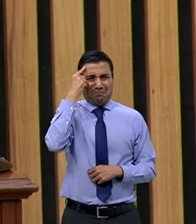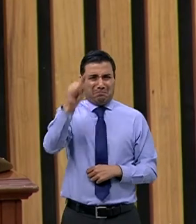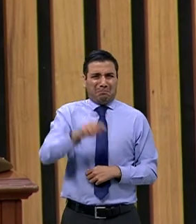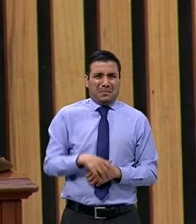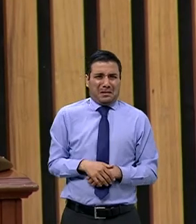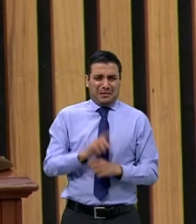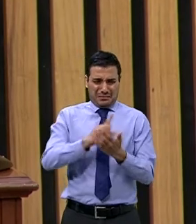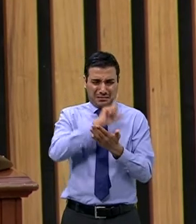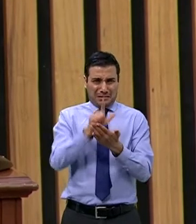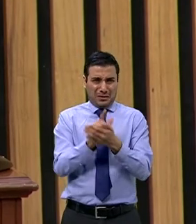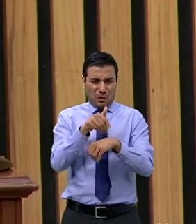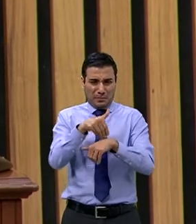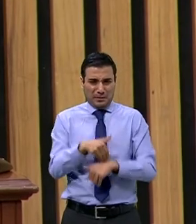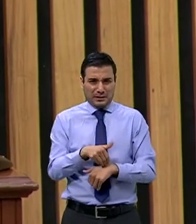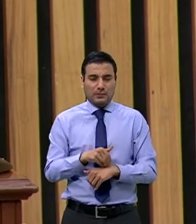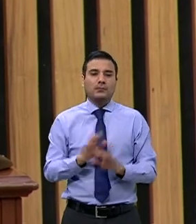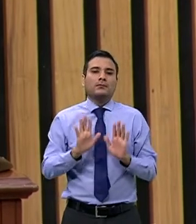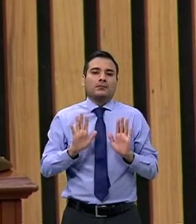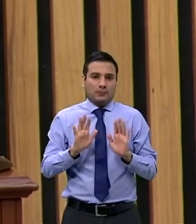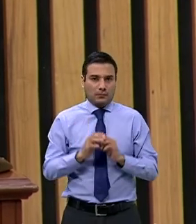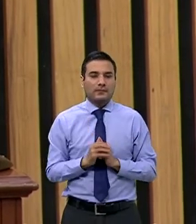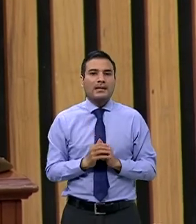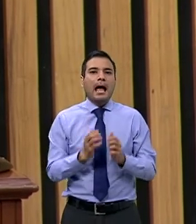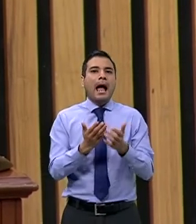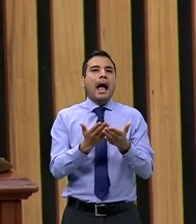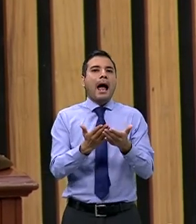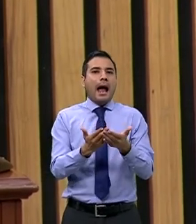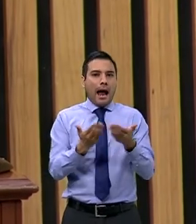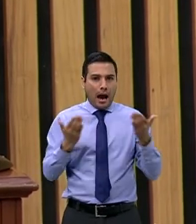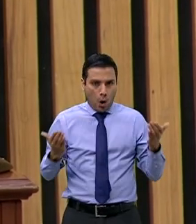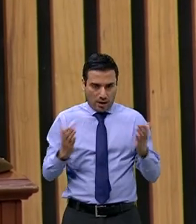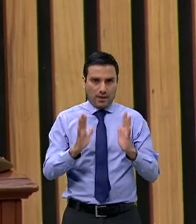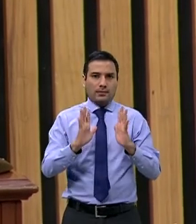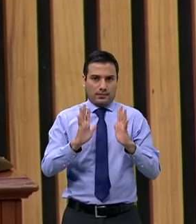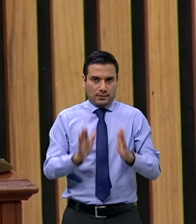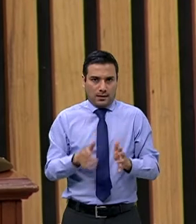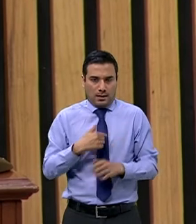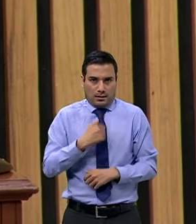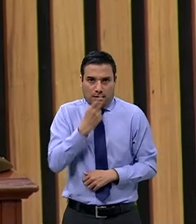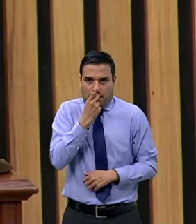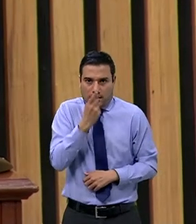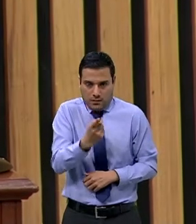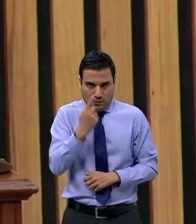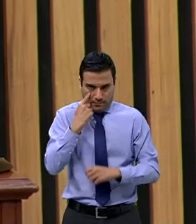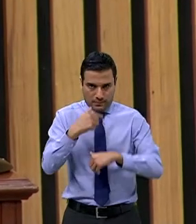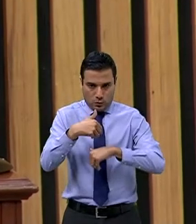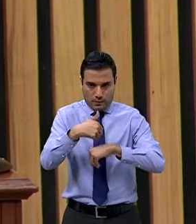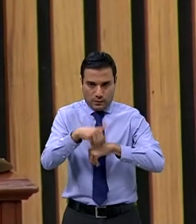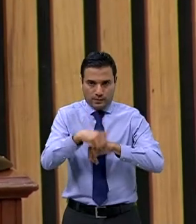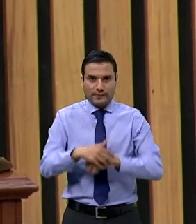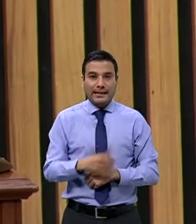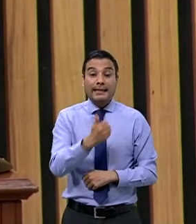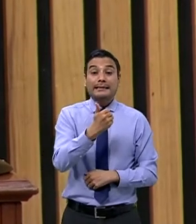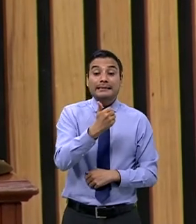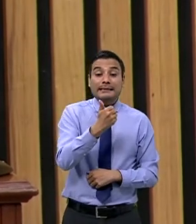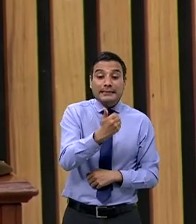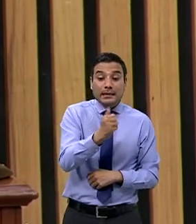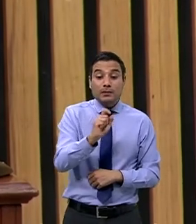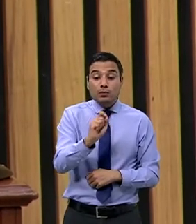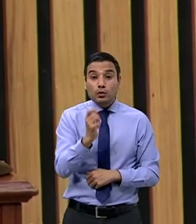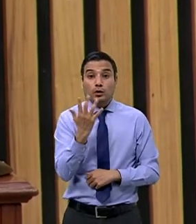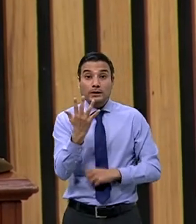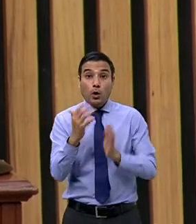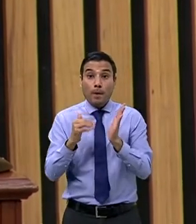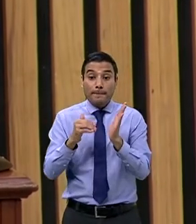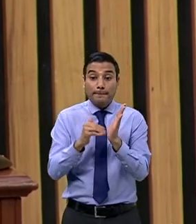ahí ahora sí lo podemos decir con cifras más de 6.5 millones de